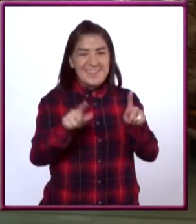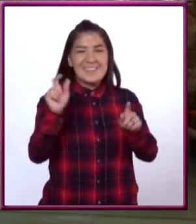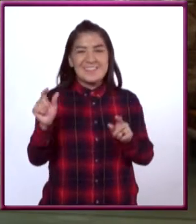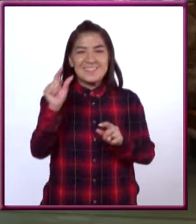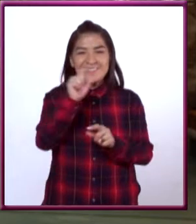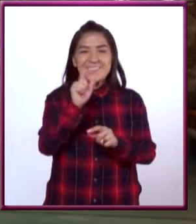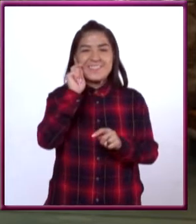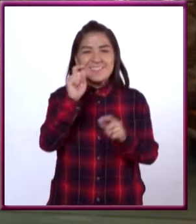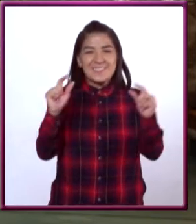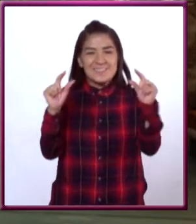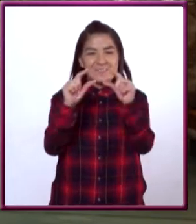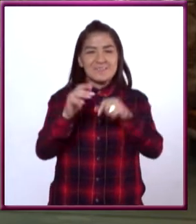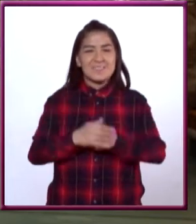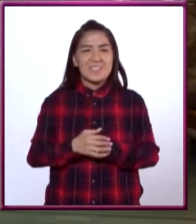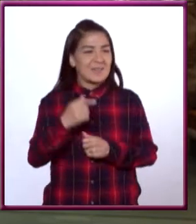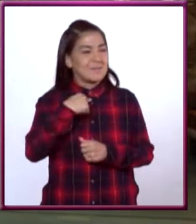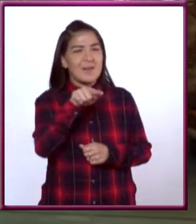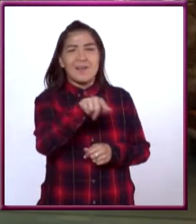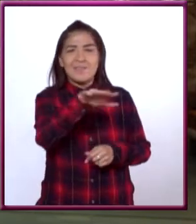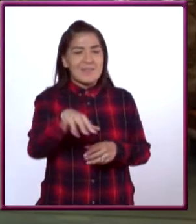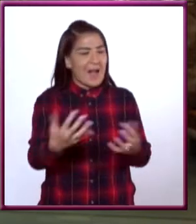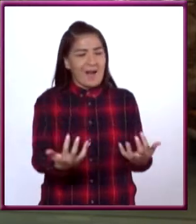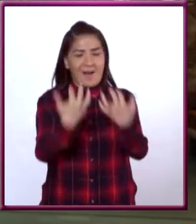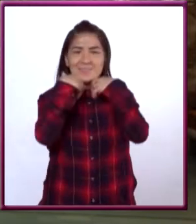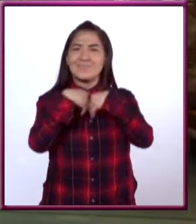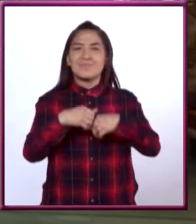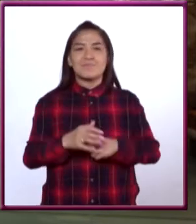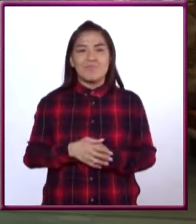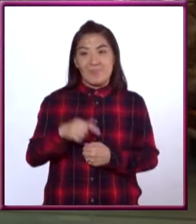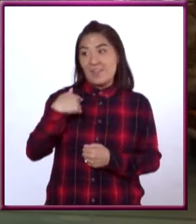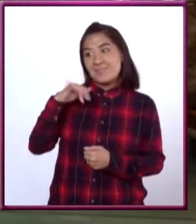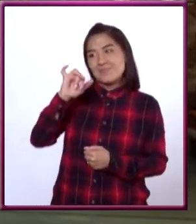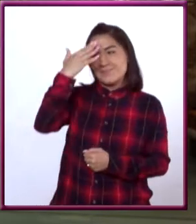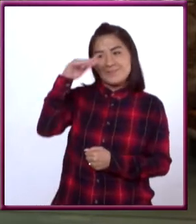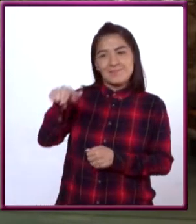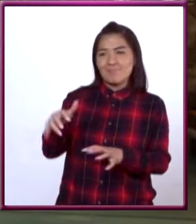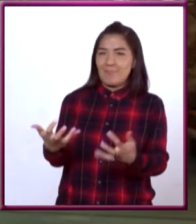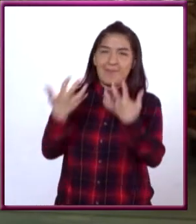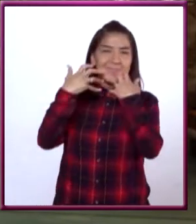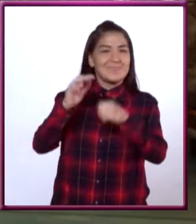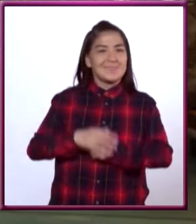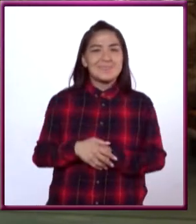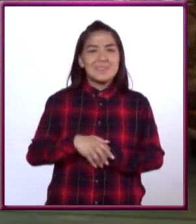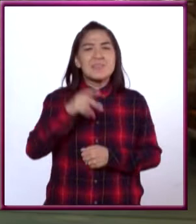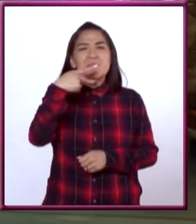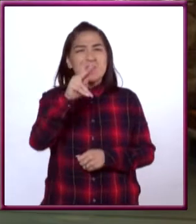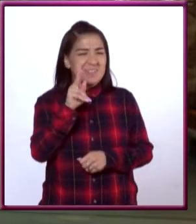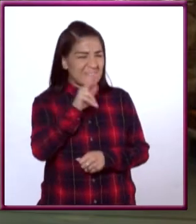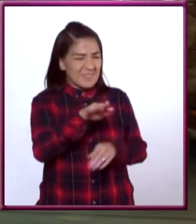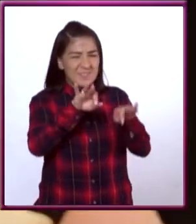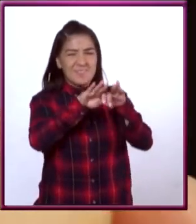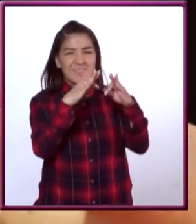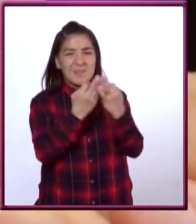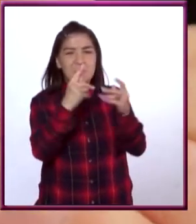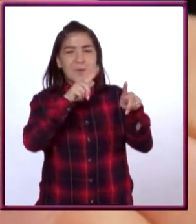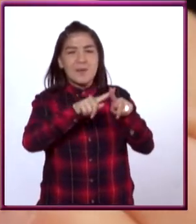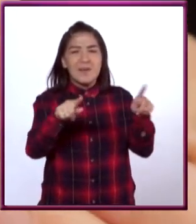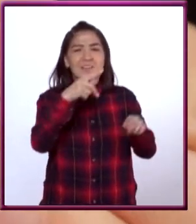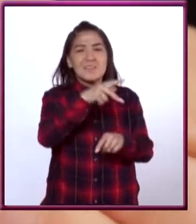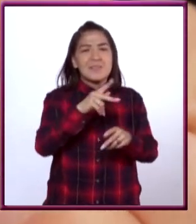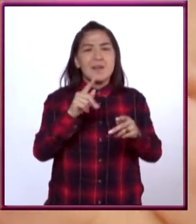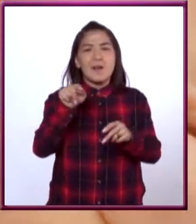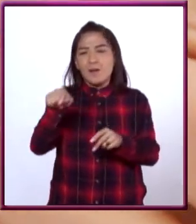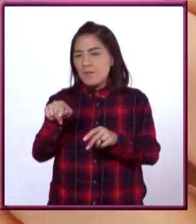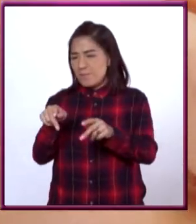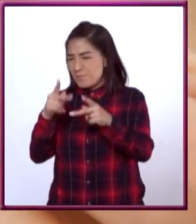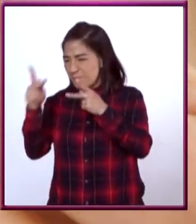estas galletas. Yo me las comería todas, amiga. Ya sé, pero pues unas ni forma tienen y otras son